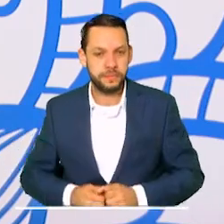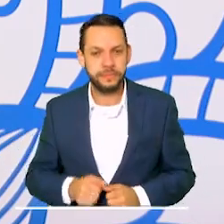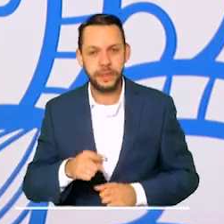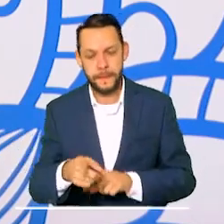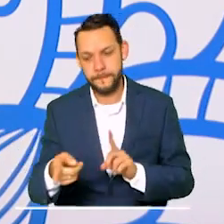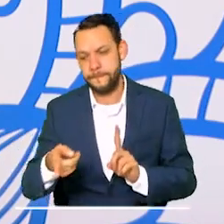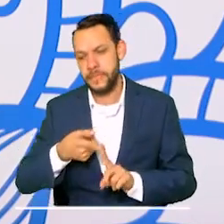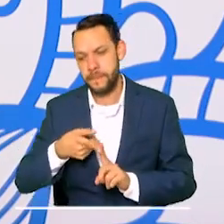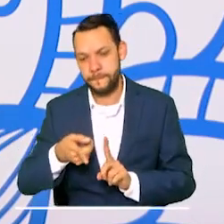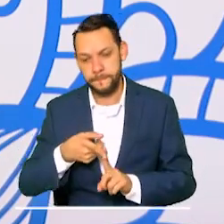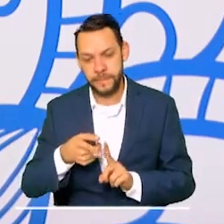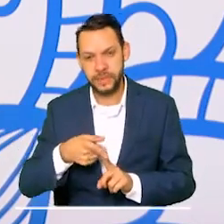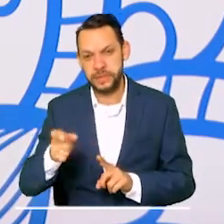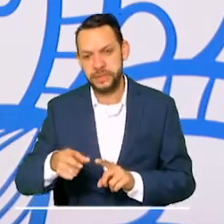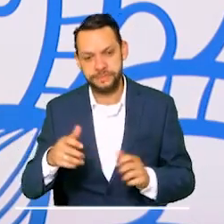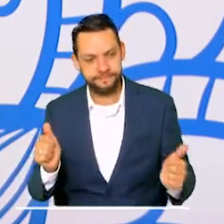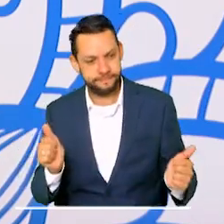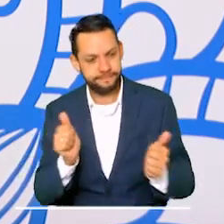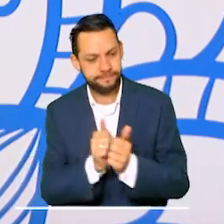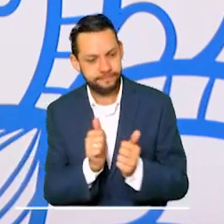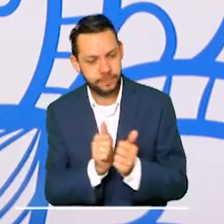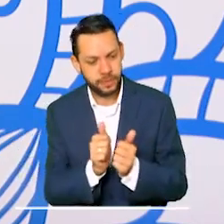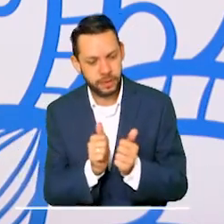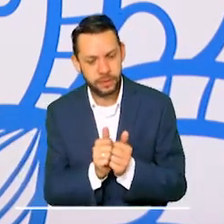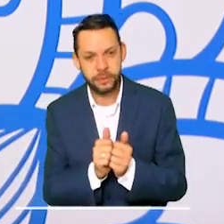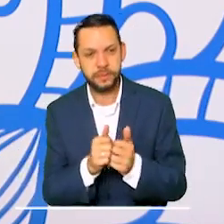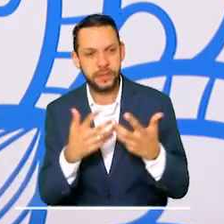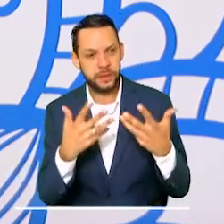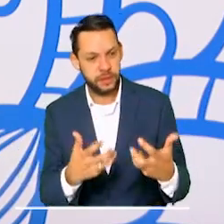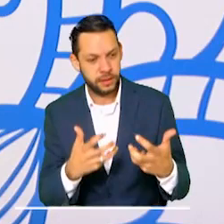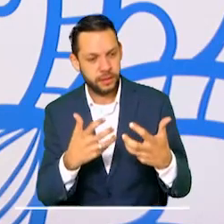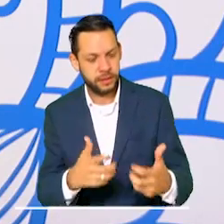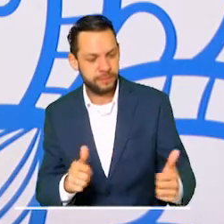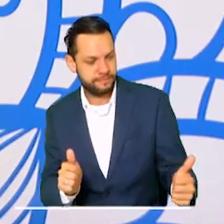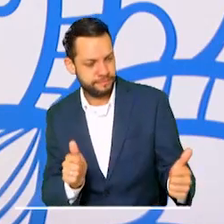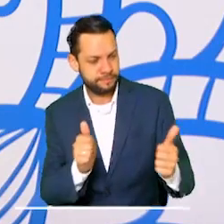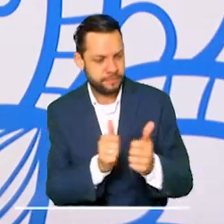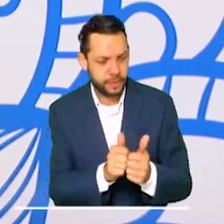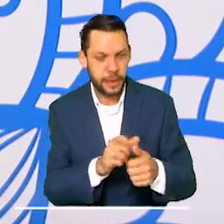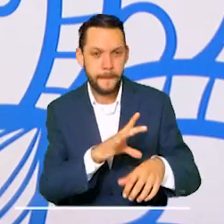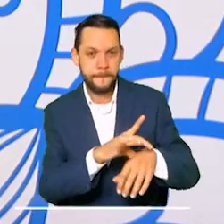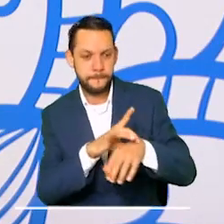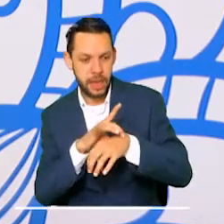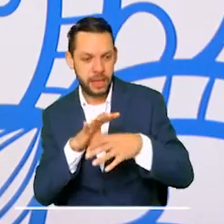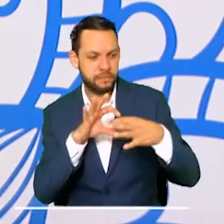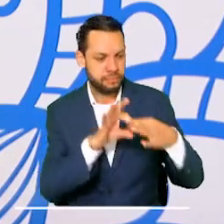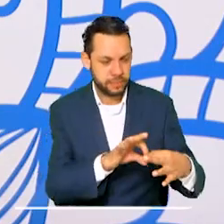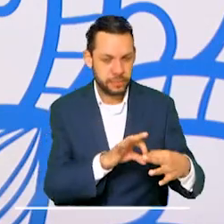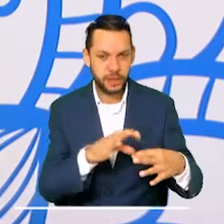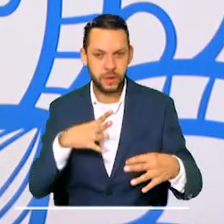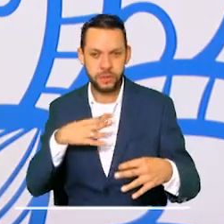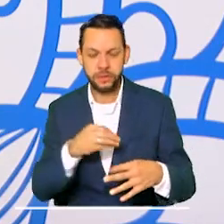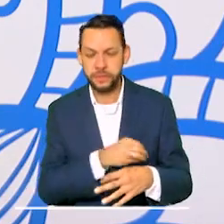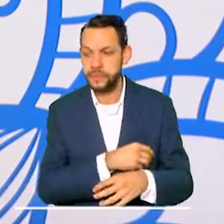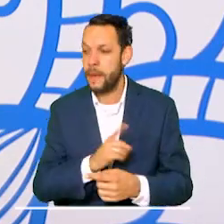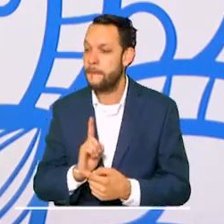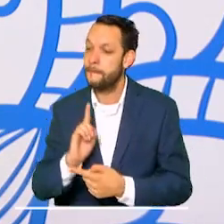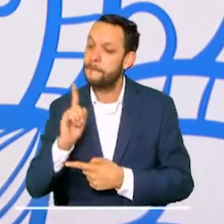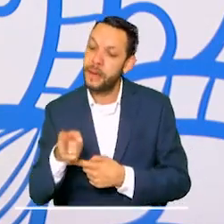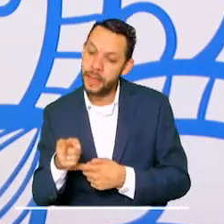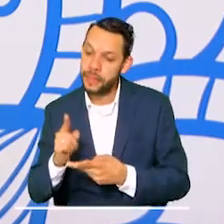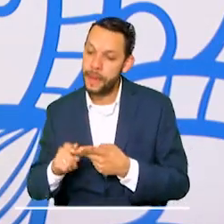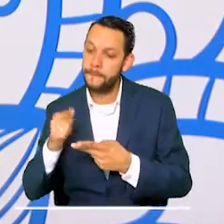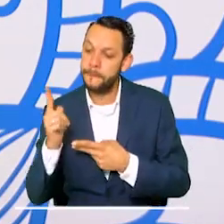es un proceso de acompañamiento en el que nosotros queremos de la mano con el paciente, no ser ese médico que le dice